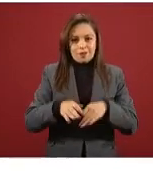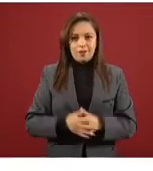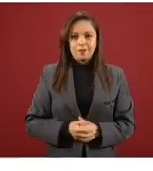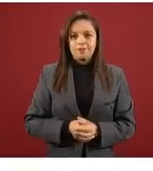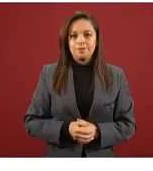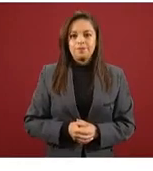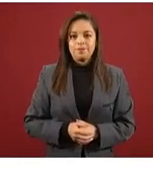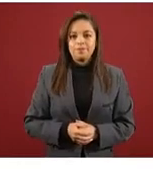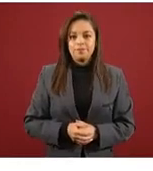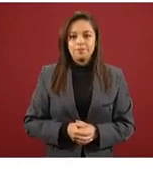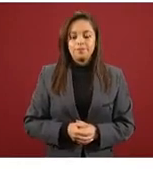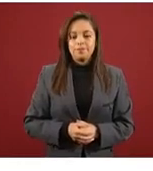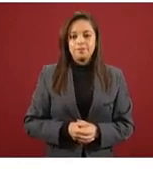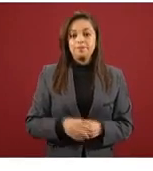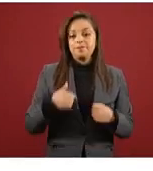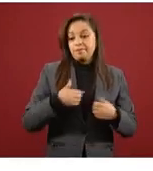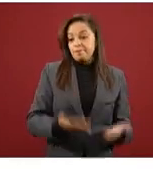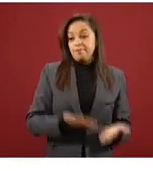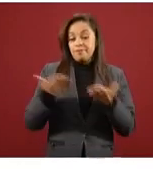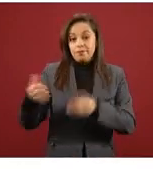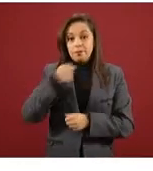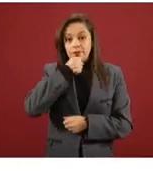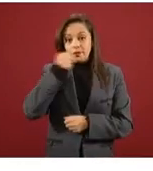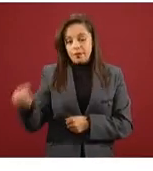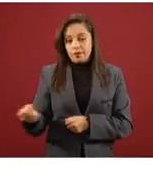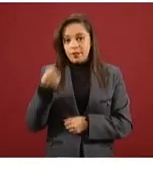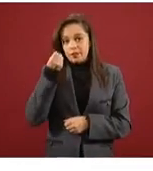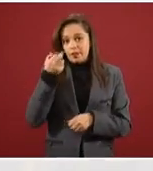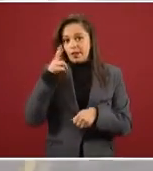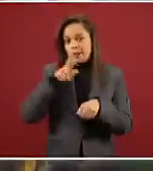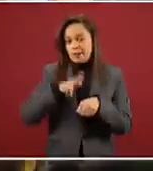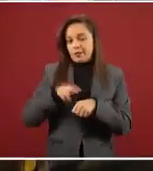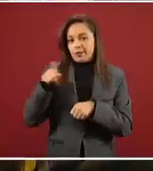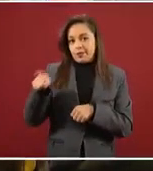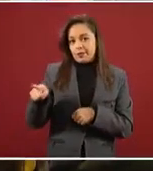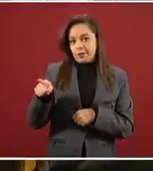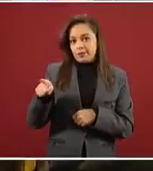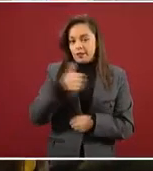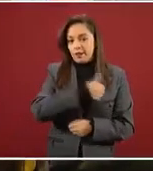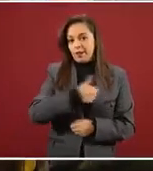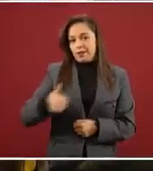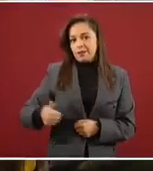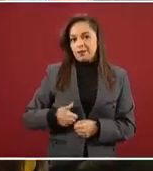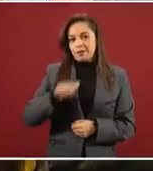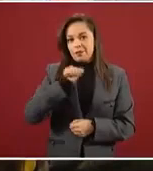la palabra a la secretaria alcalde del Trabajo. Gracias.